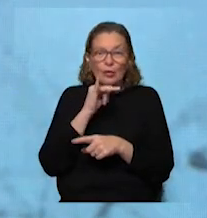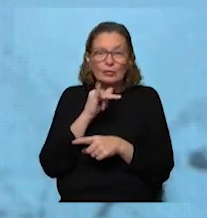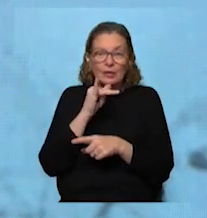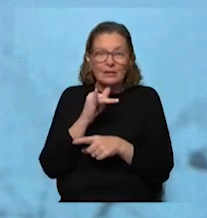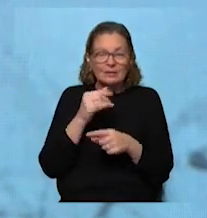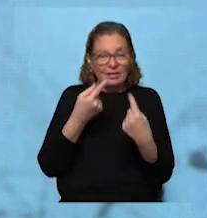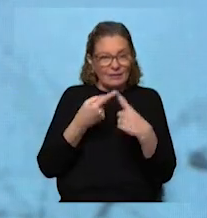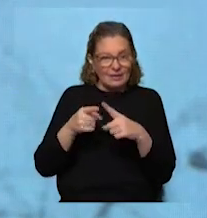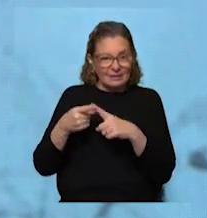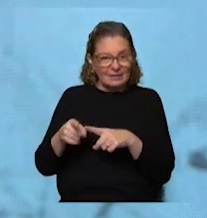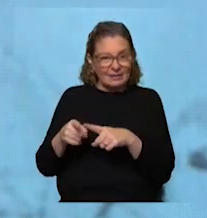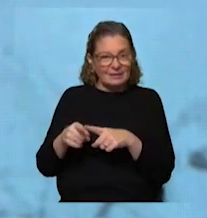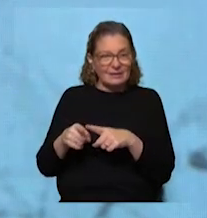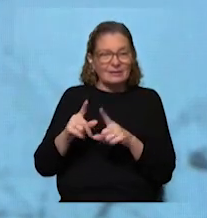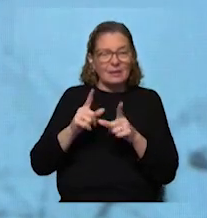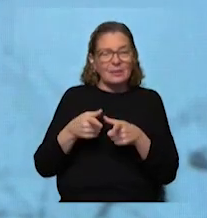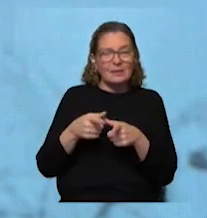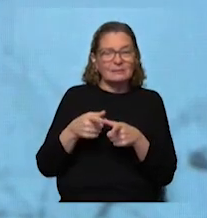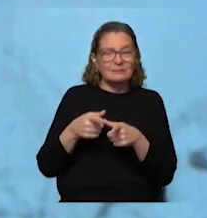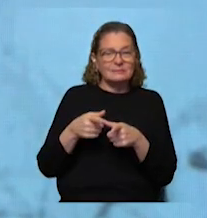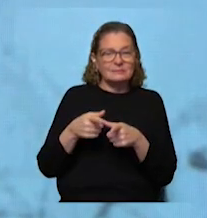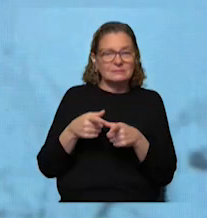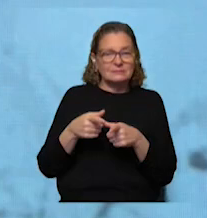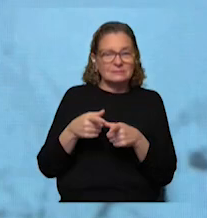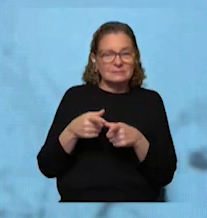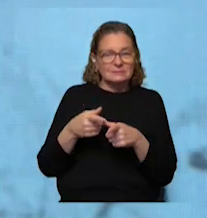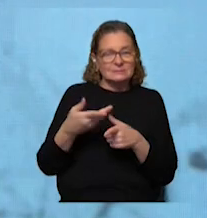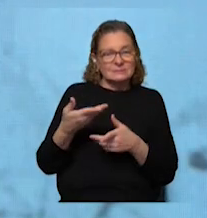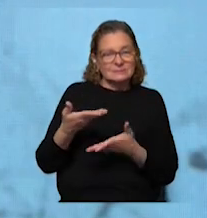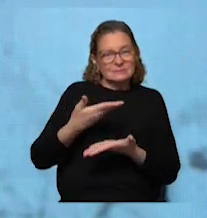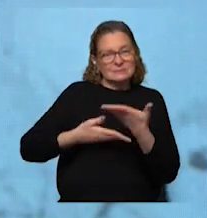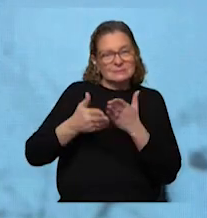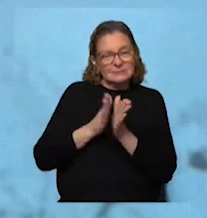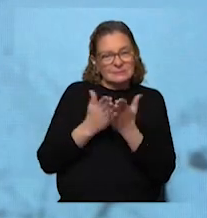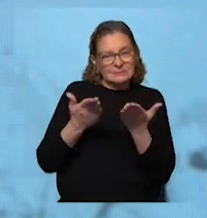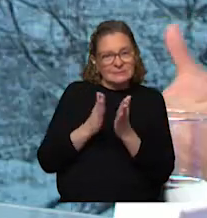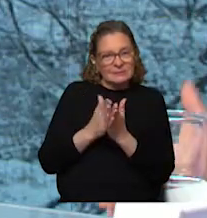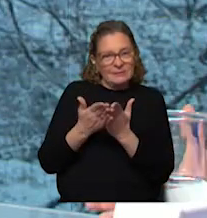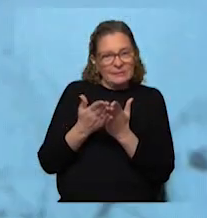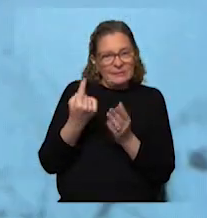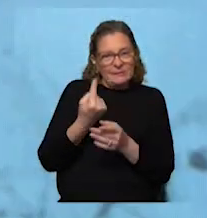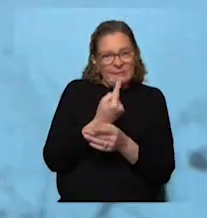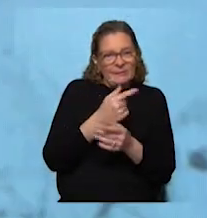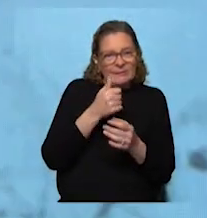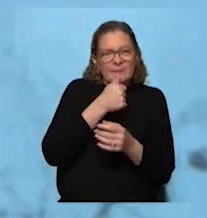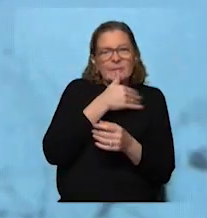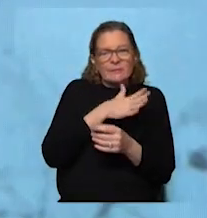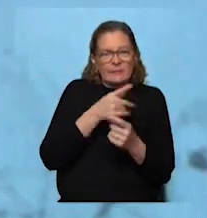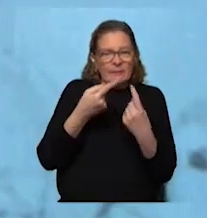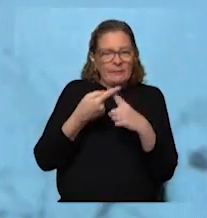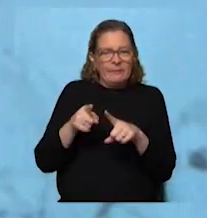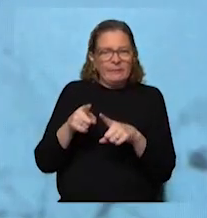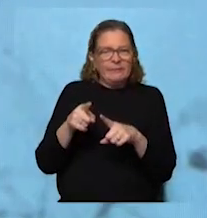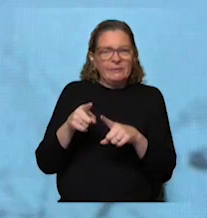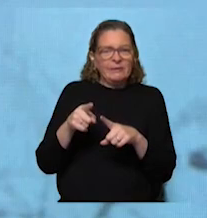por eso son que es parte de los de la de las mayores devoluciones que ha recibido el libro son esas Como cada historia es muy diferente y